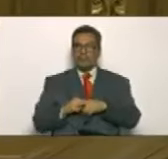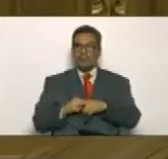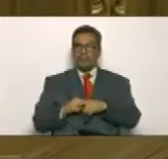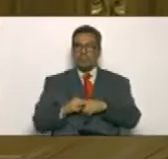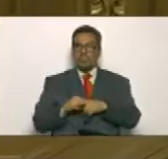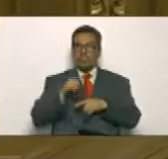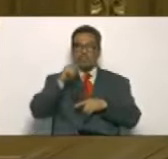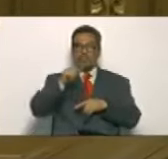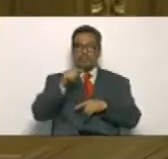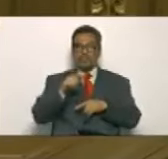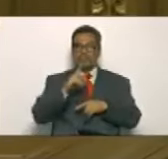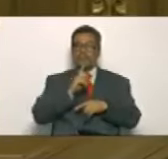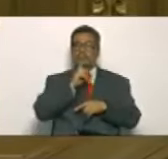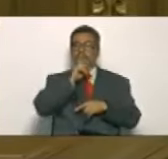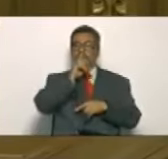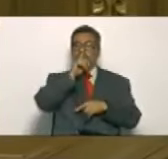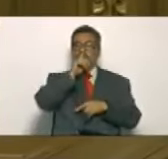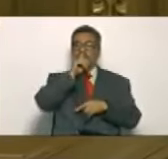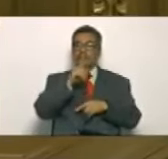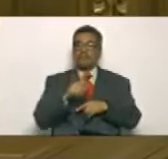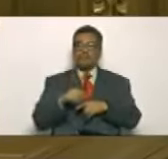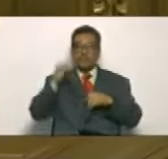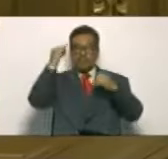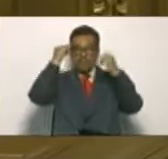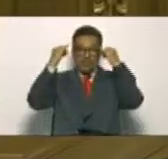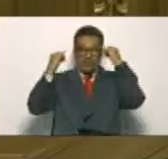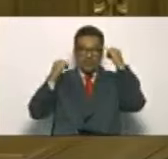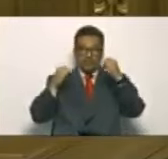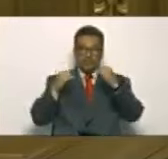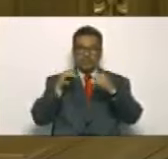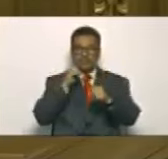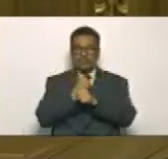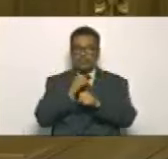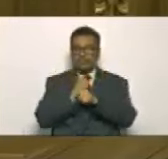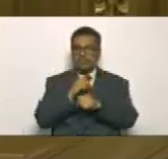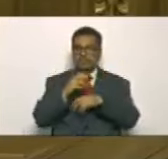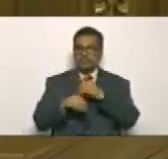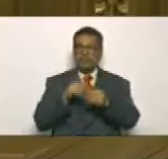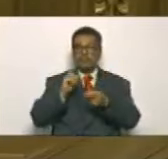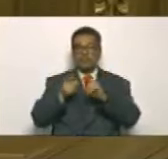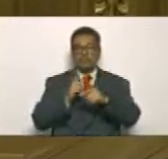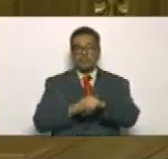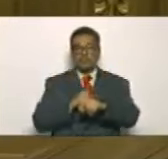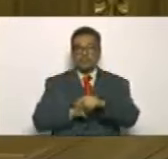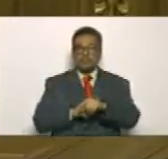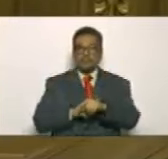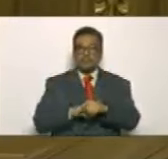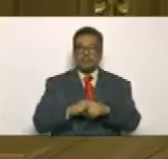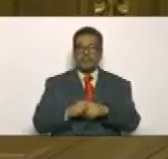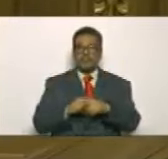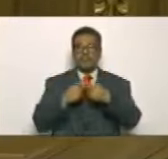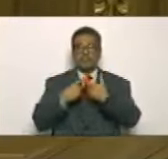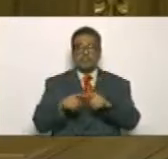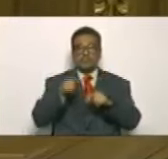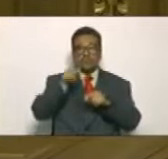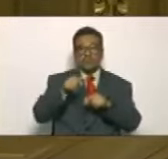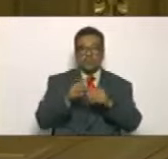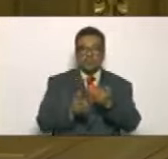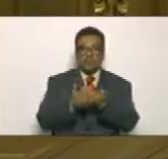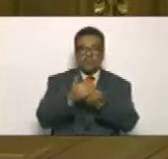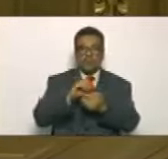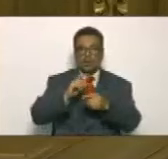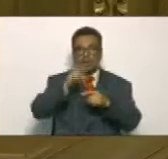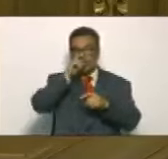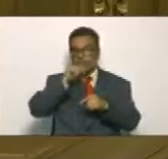Y a través del silencio, de la logística, de la ingeniería, en pocos momentos de la artillería, pero allí escondido en